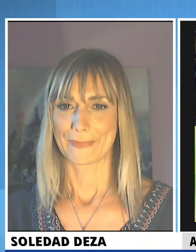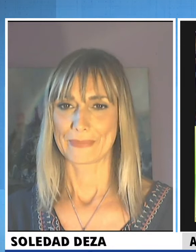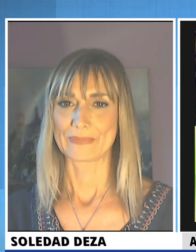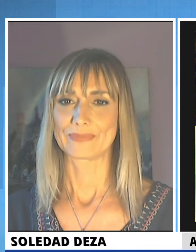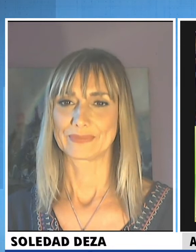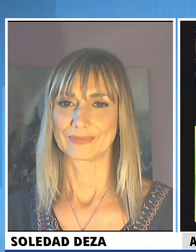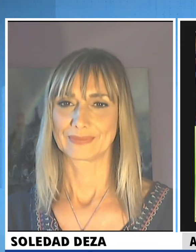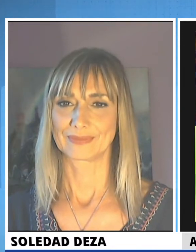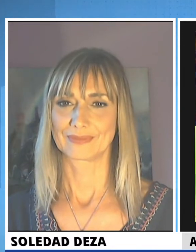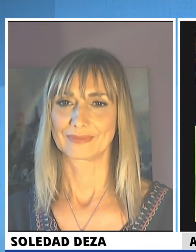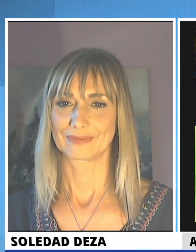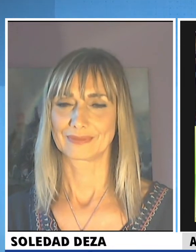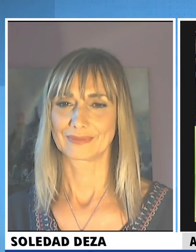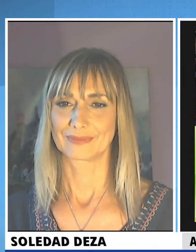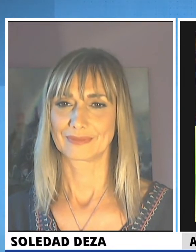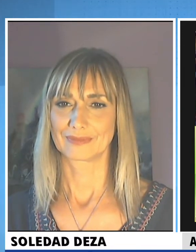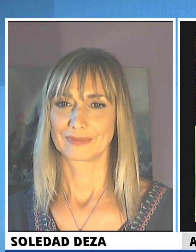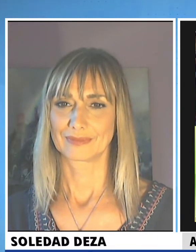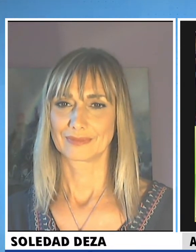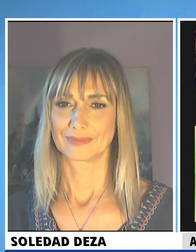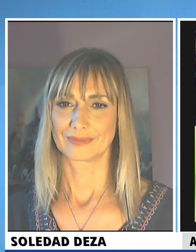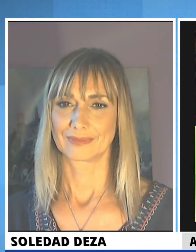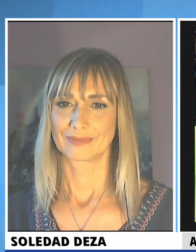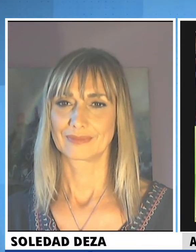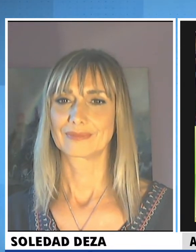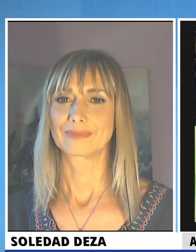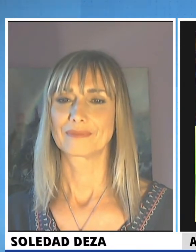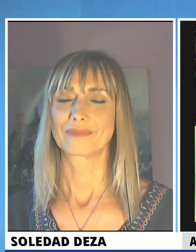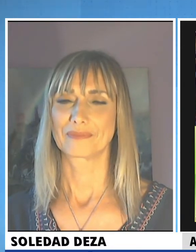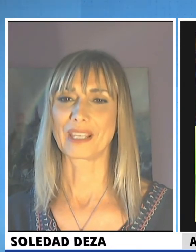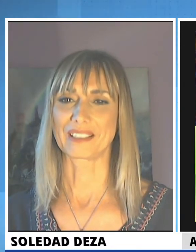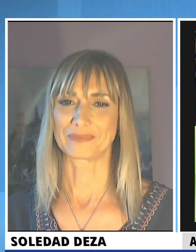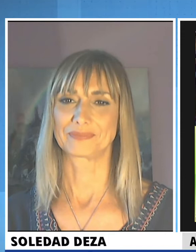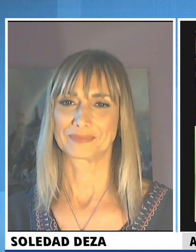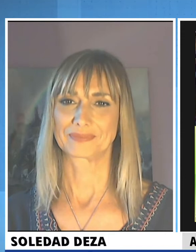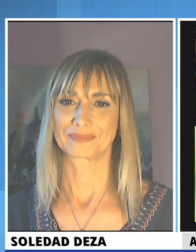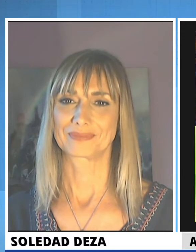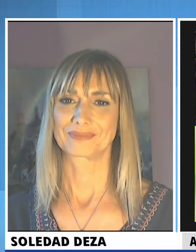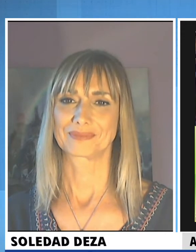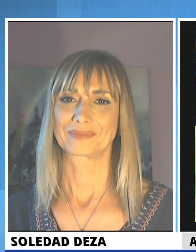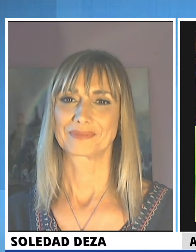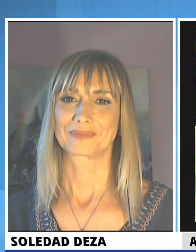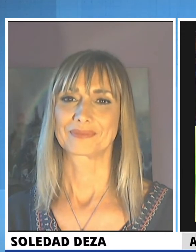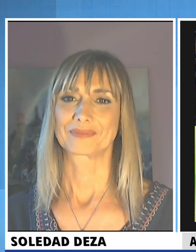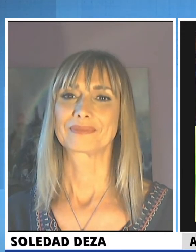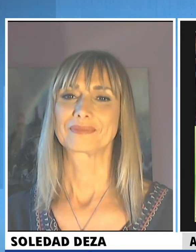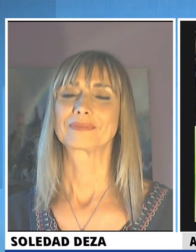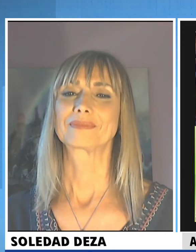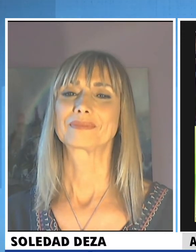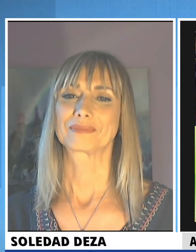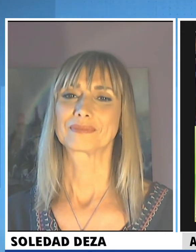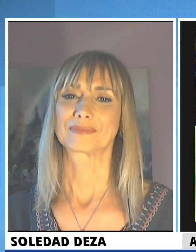para poder erradicar finalmente esa desigualdad de género que me parece que es la que sirve de andamiaje